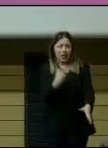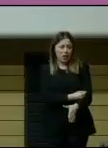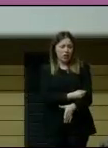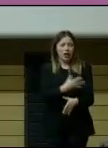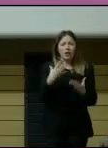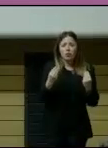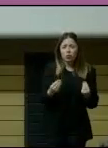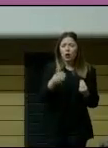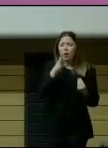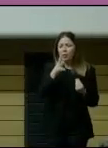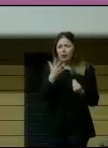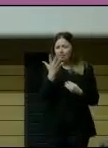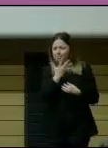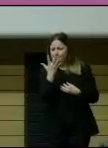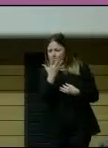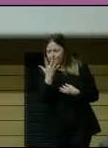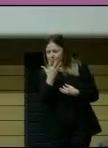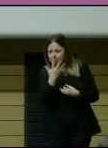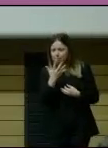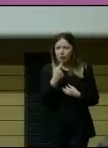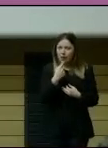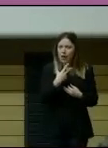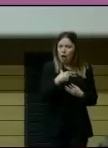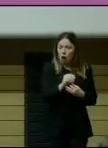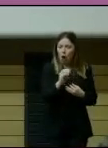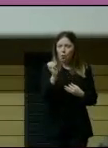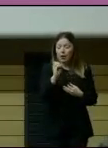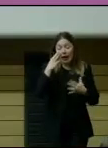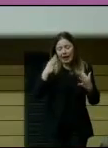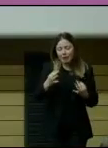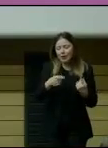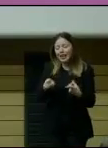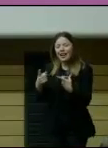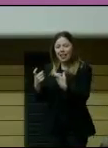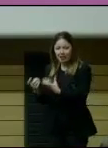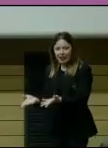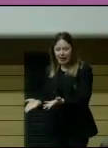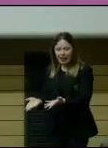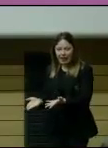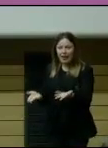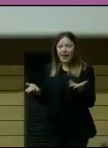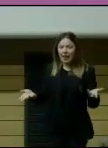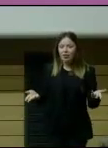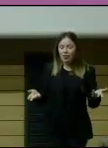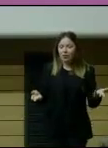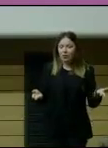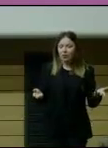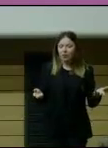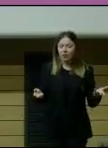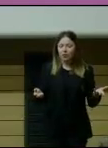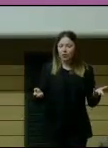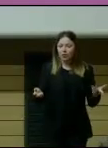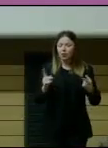pero con exceso de celo total, nieguen fármacos opioides que realmente sí que requieren esas personas. Eso está por ver. Lo primero y